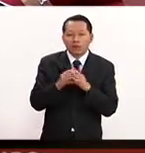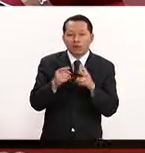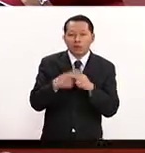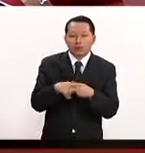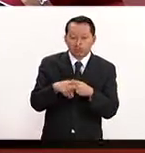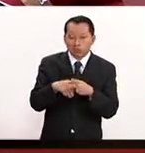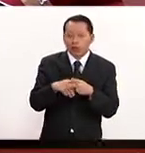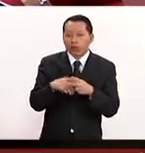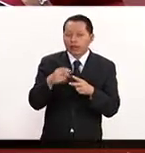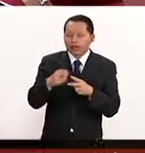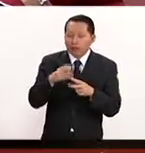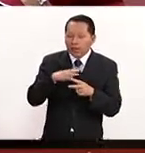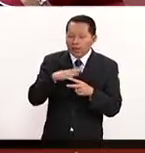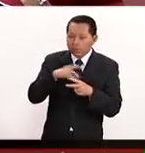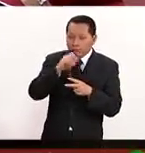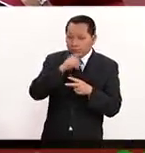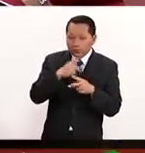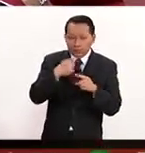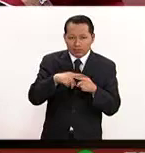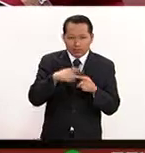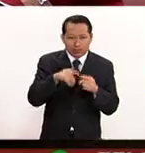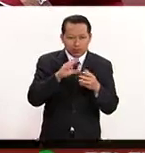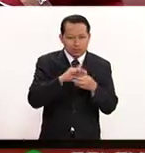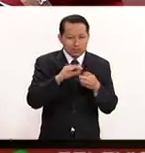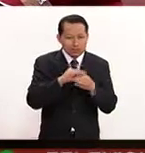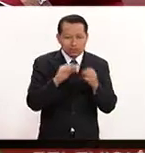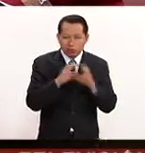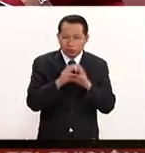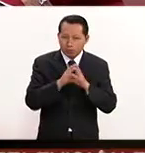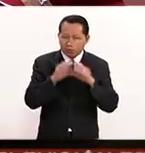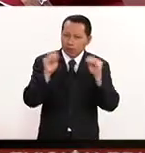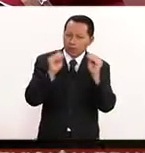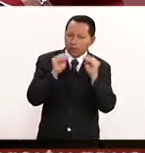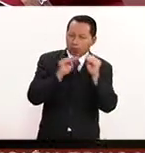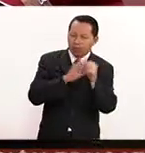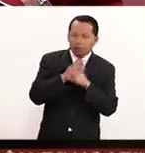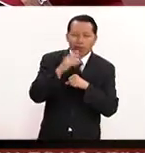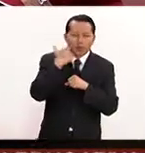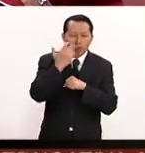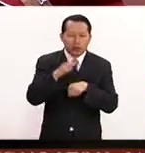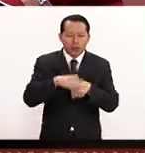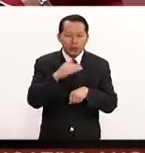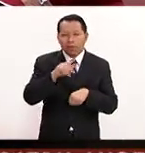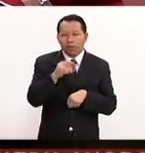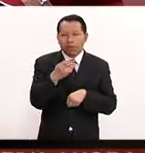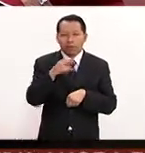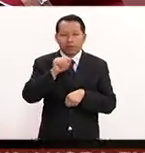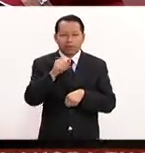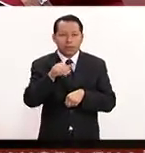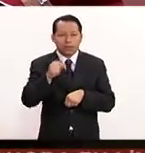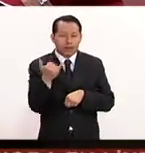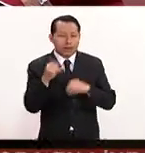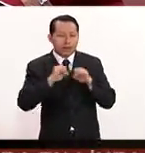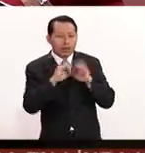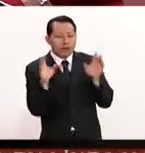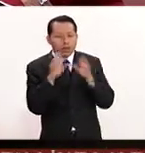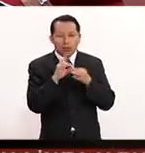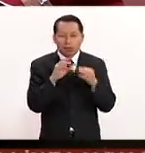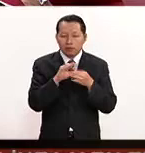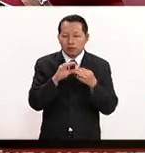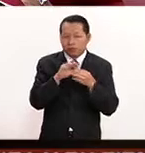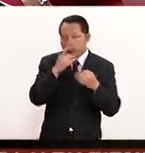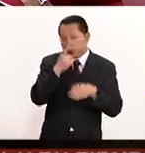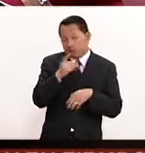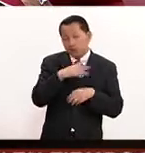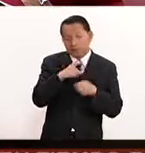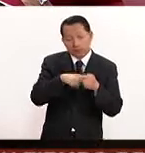a desatar estos debates en el Reino Unido sobre el tipo de negociaciones que quieren, porque Theresa May fue muy clara diciendo que van a tener una salida dura de